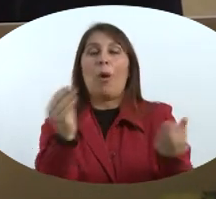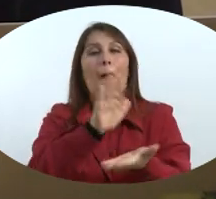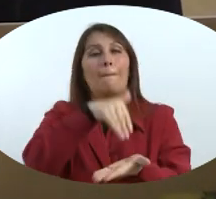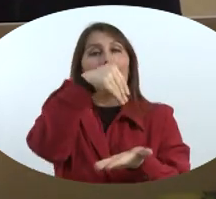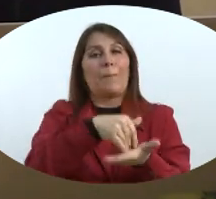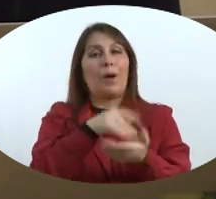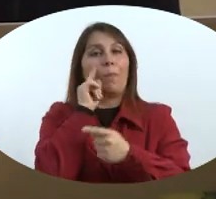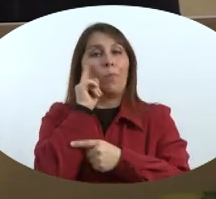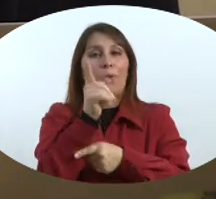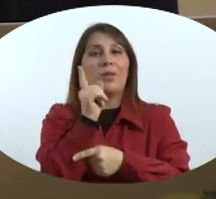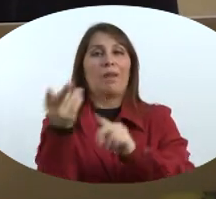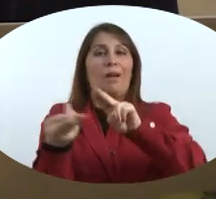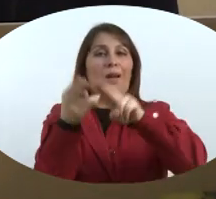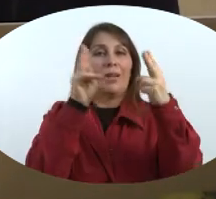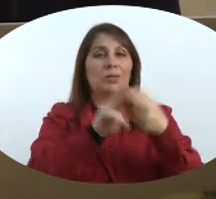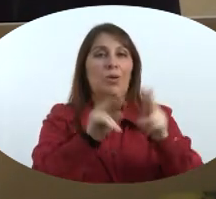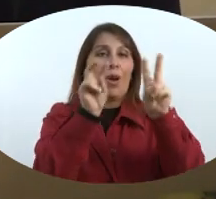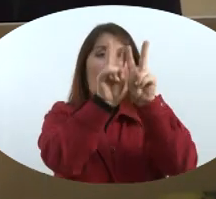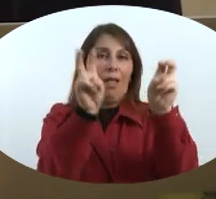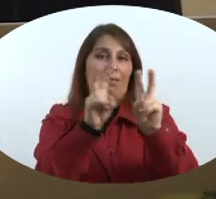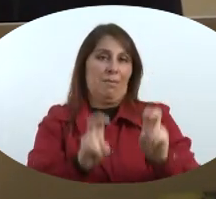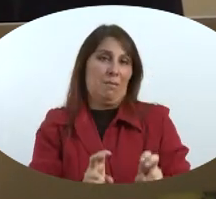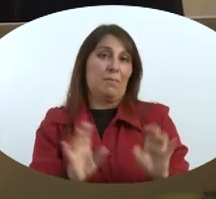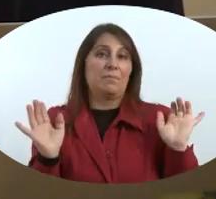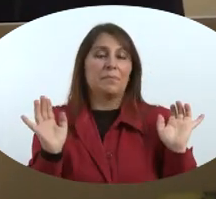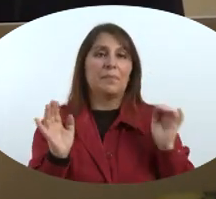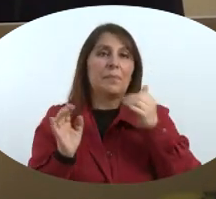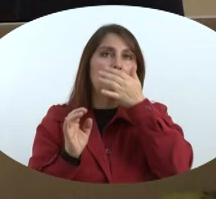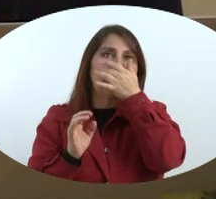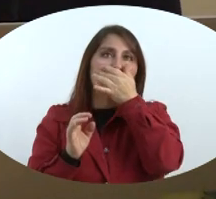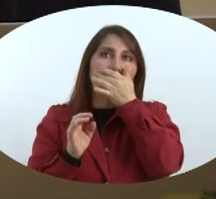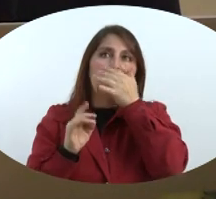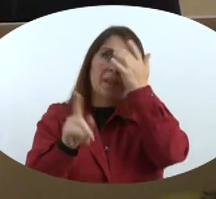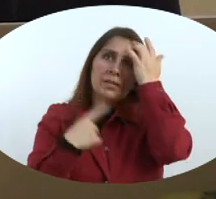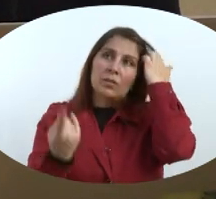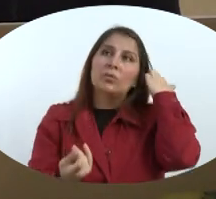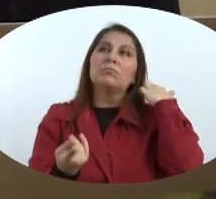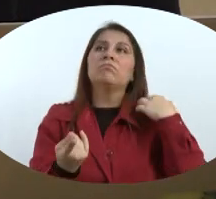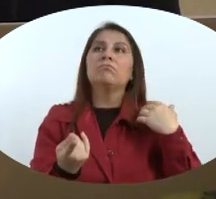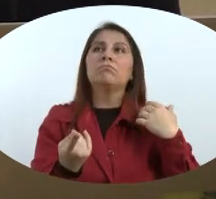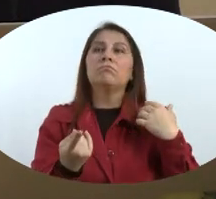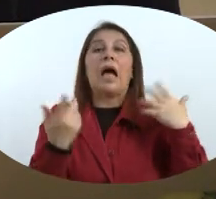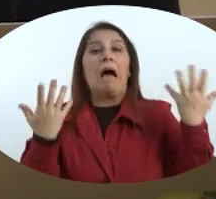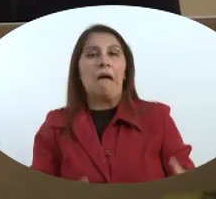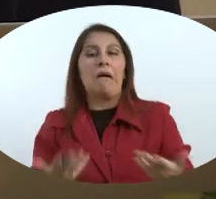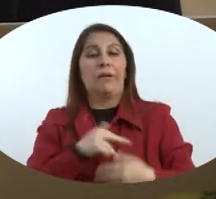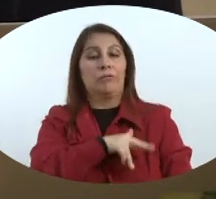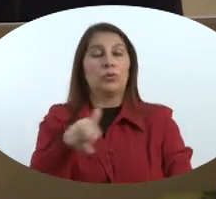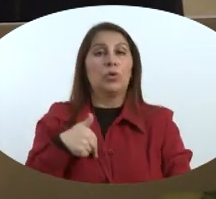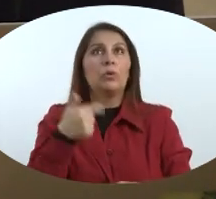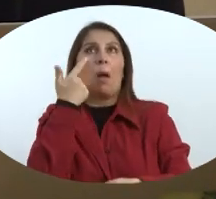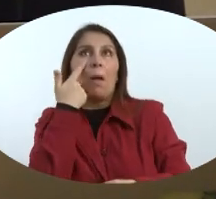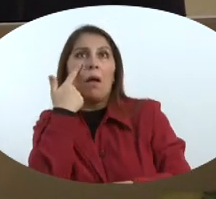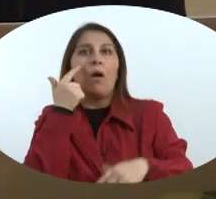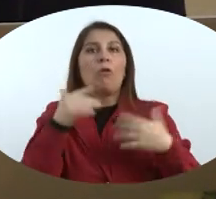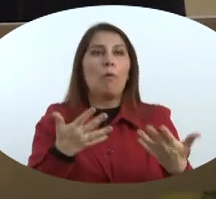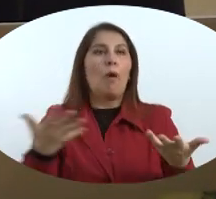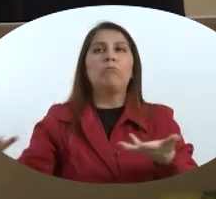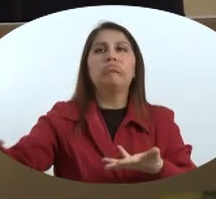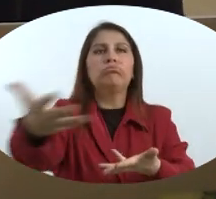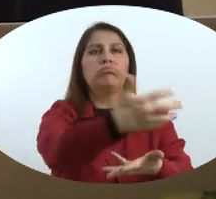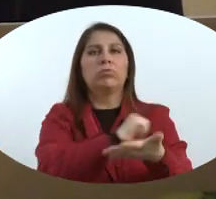posición política frente al frente a las diferentes temáticas sería nuestra tarea ver cómo ver cómo las